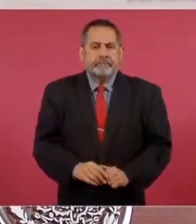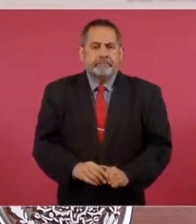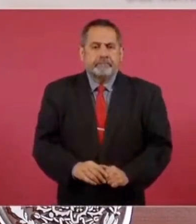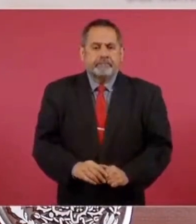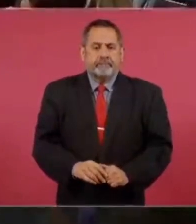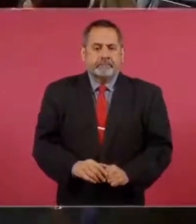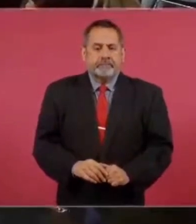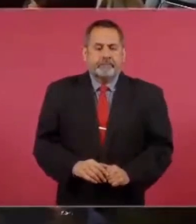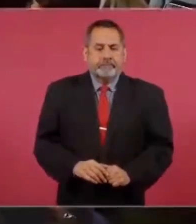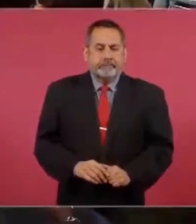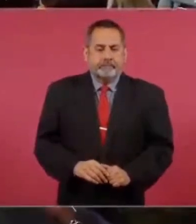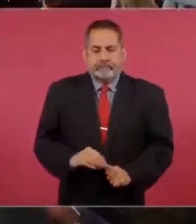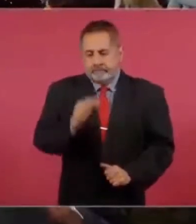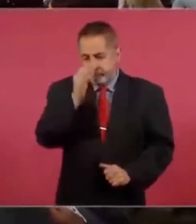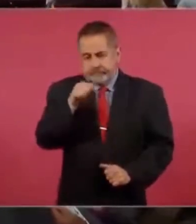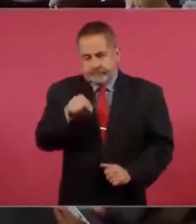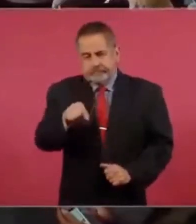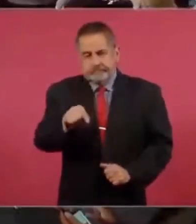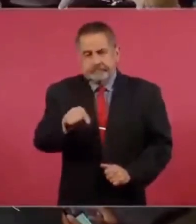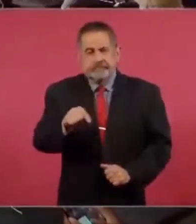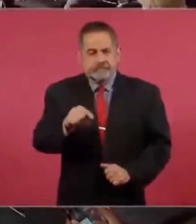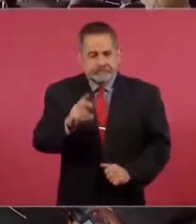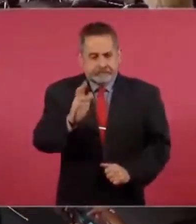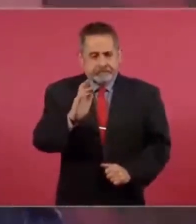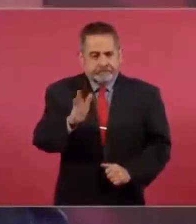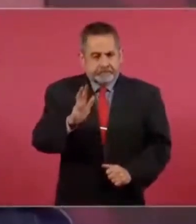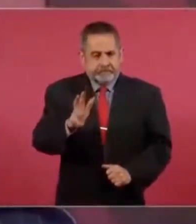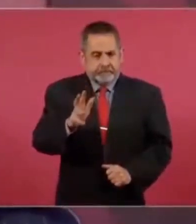Y se tiene ya